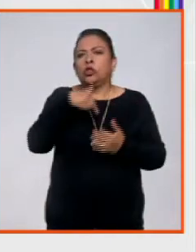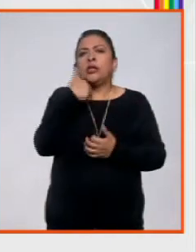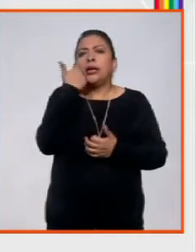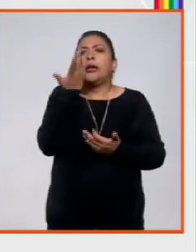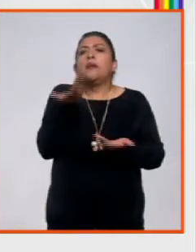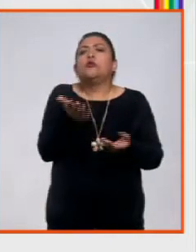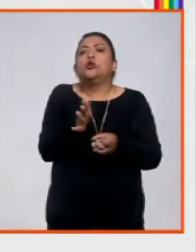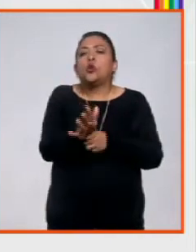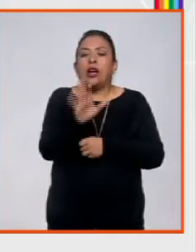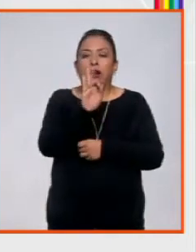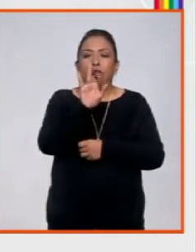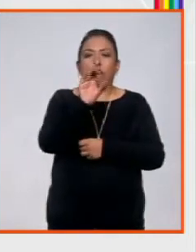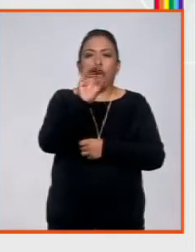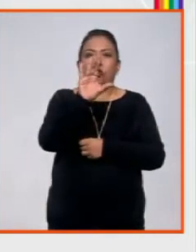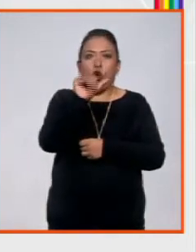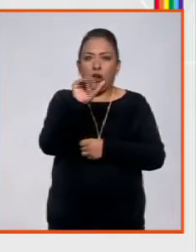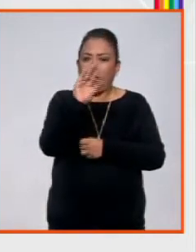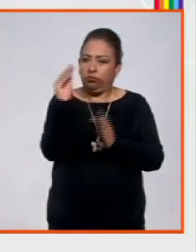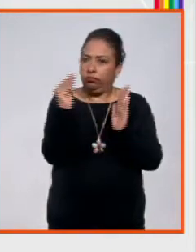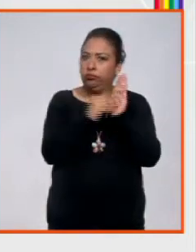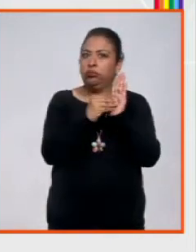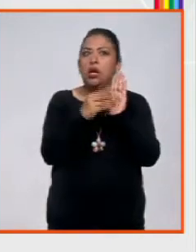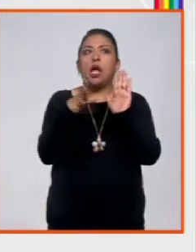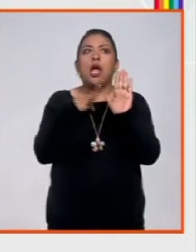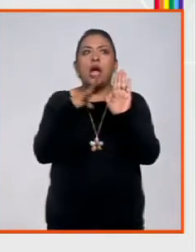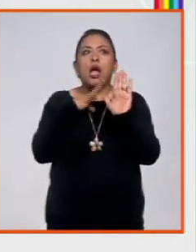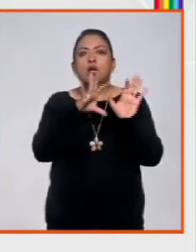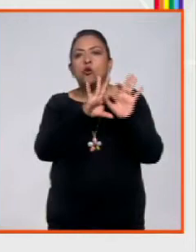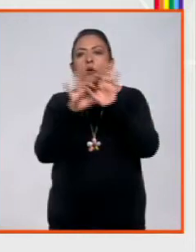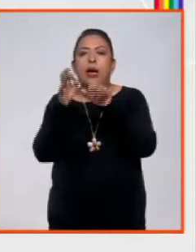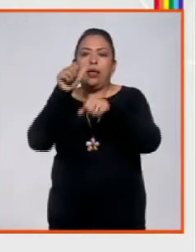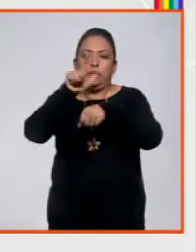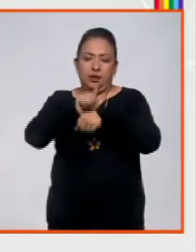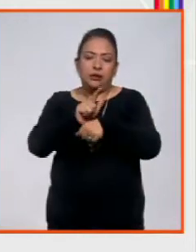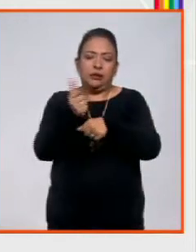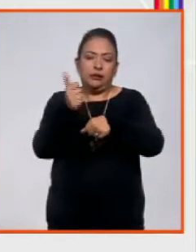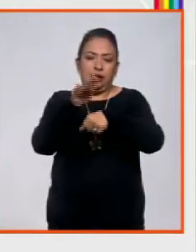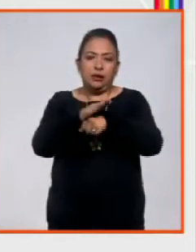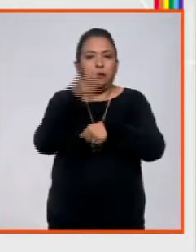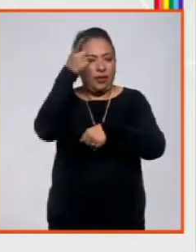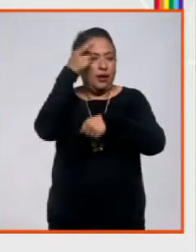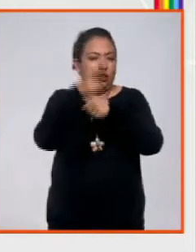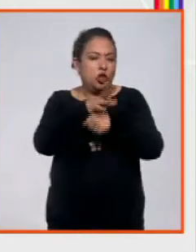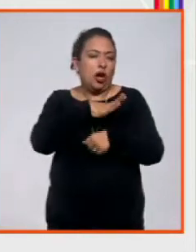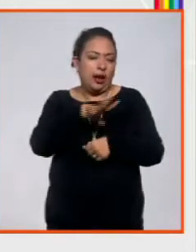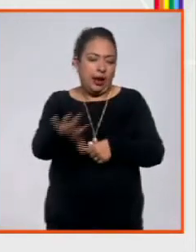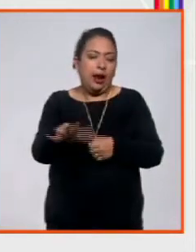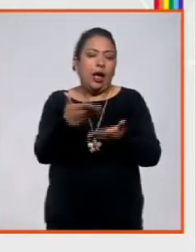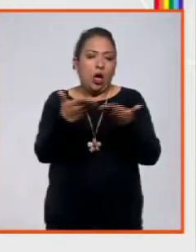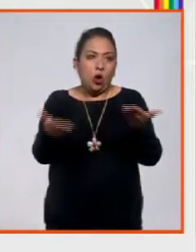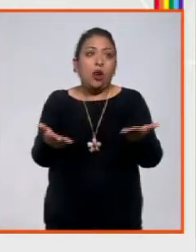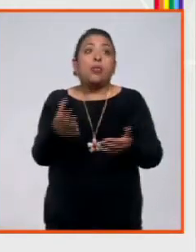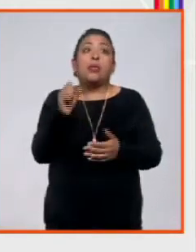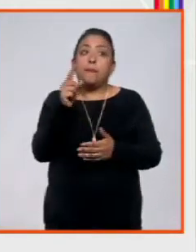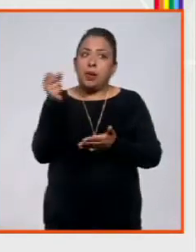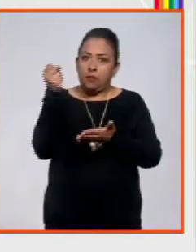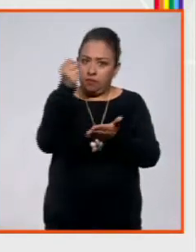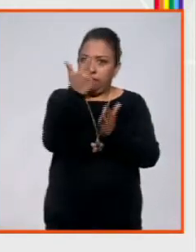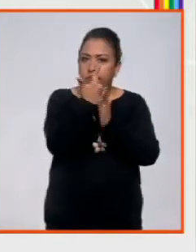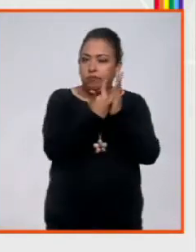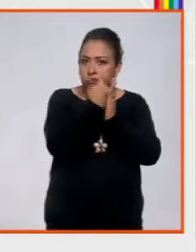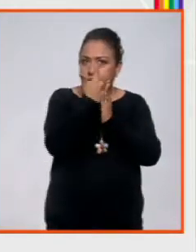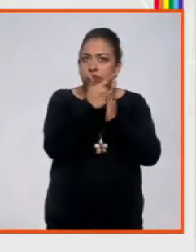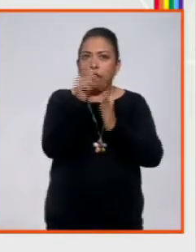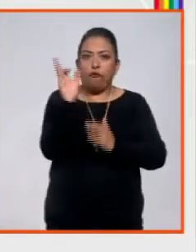hacer es que el fonca aparezca a través de una unidad administrativa que va a ser esta dirección general incluso en los presupuestos federales